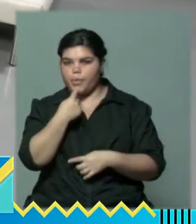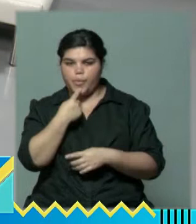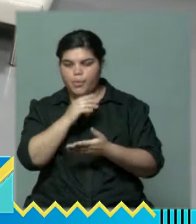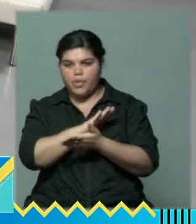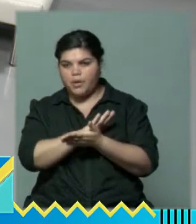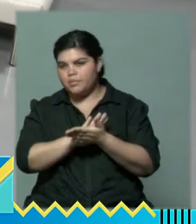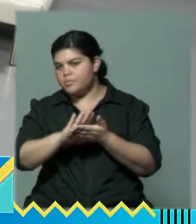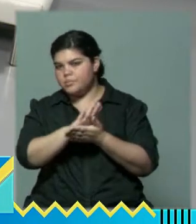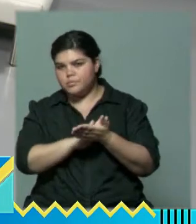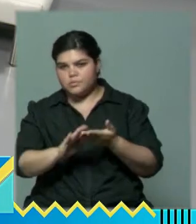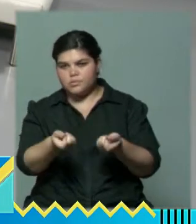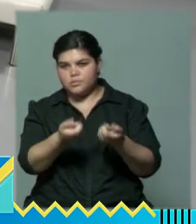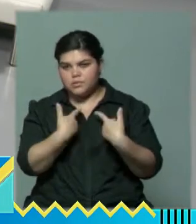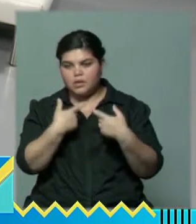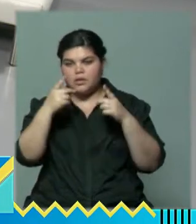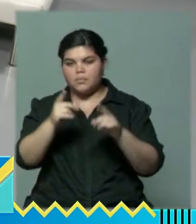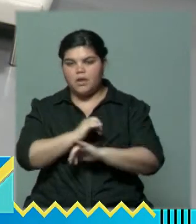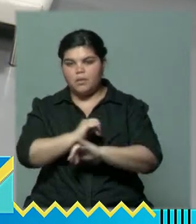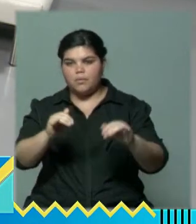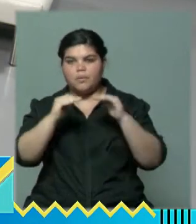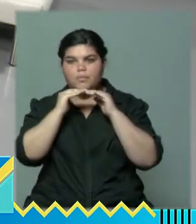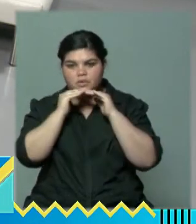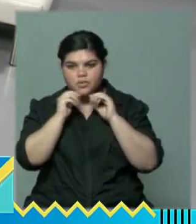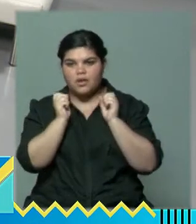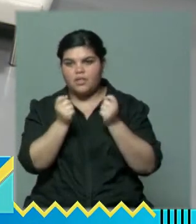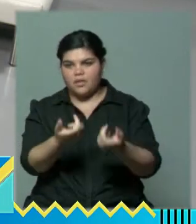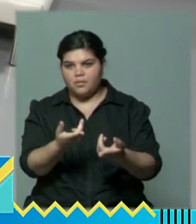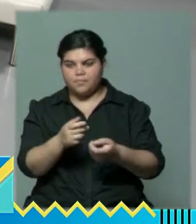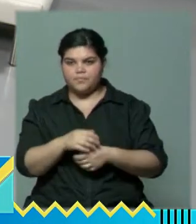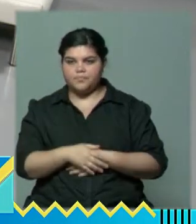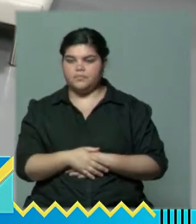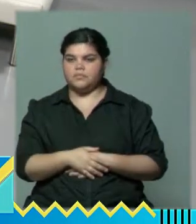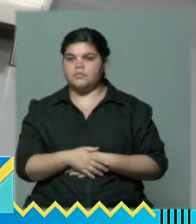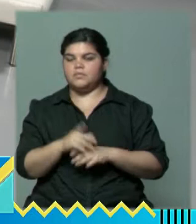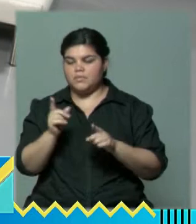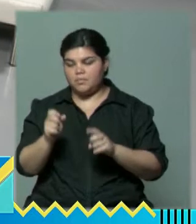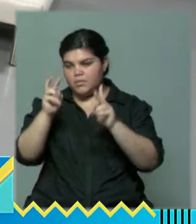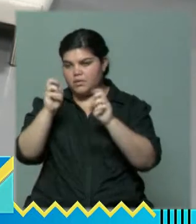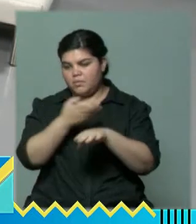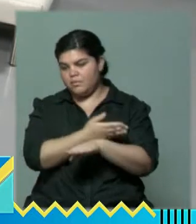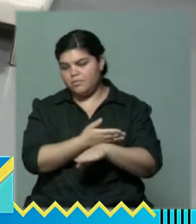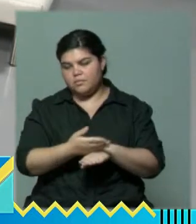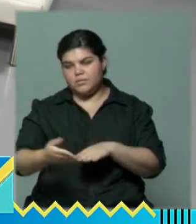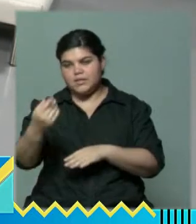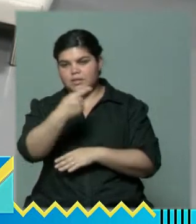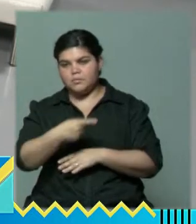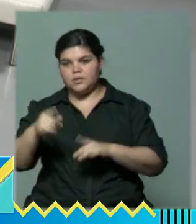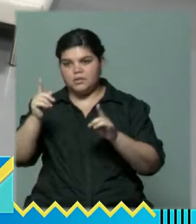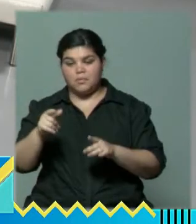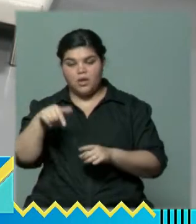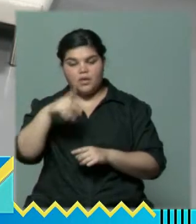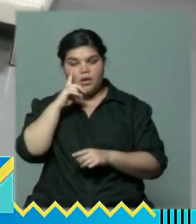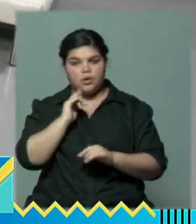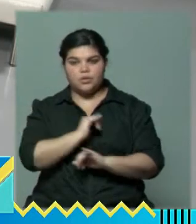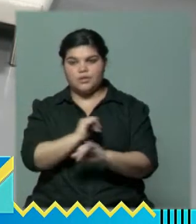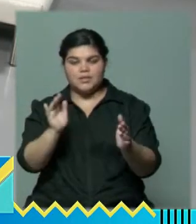bueno, tratando de informar y llevar a la gente lo mejor. Así es, bueno, porque evidentemente va a ser un tema que se va a continuar hablando en la semana, hoy con una noticia muy fresca. Así